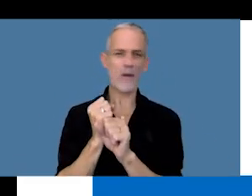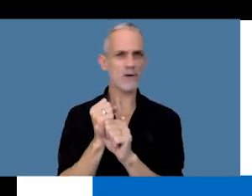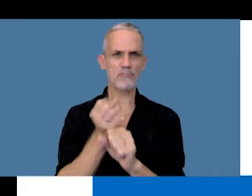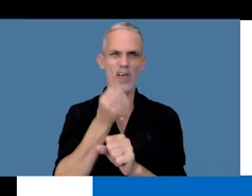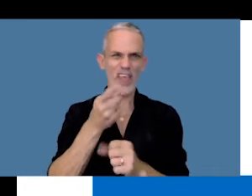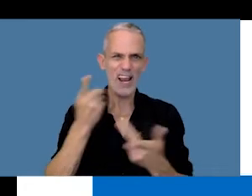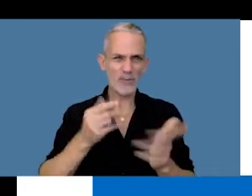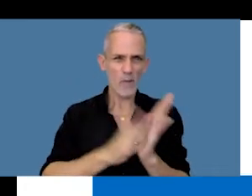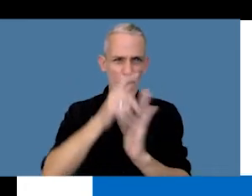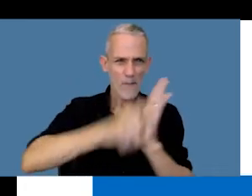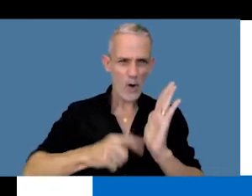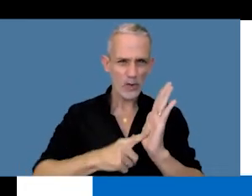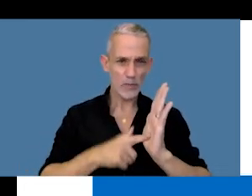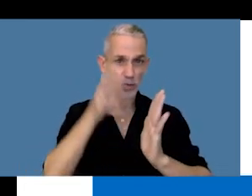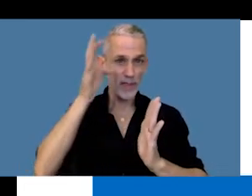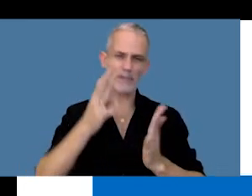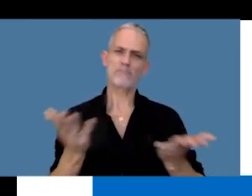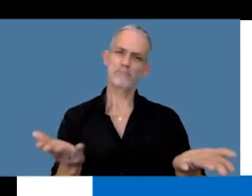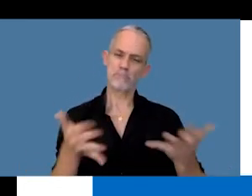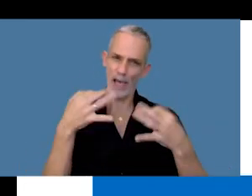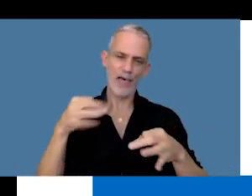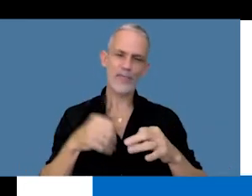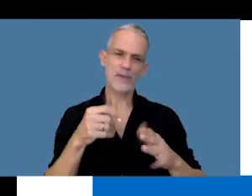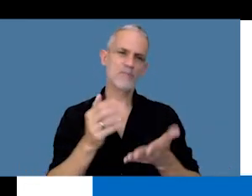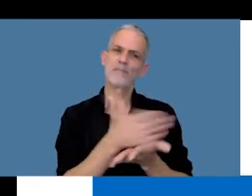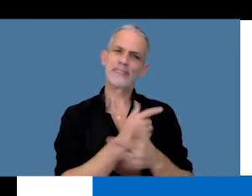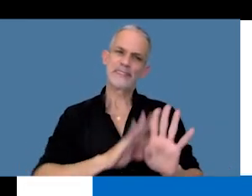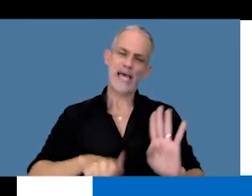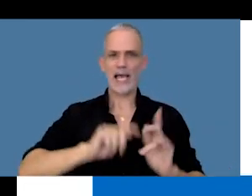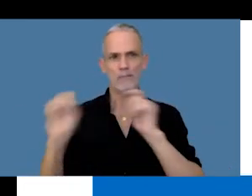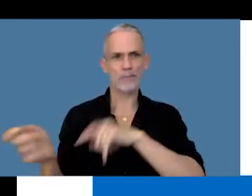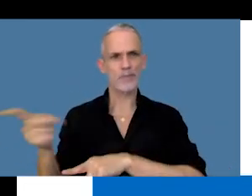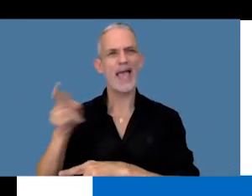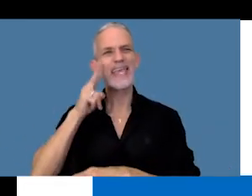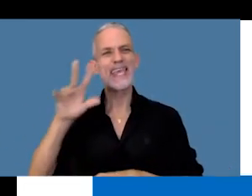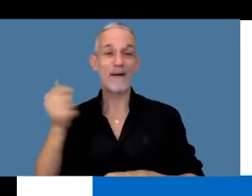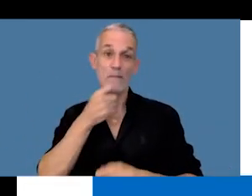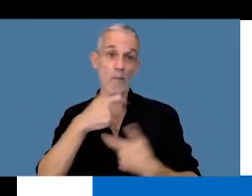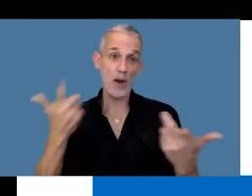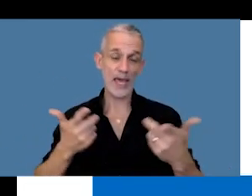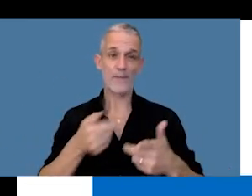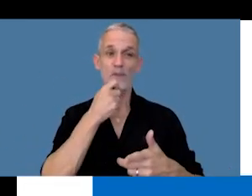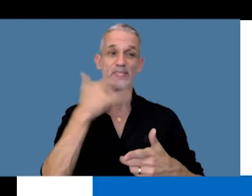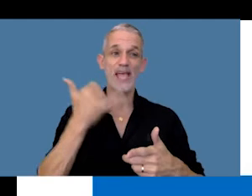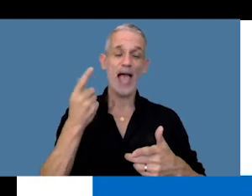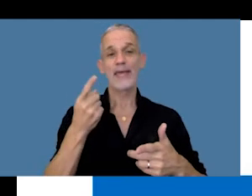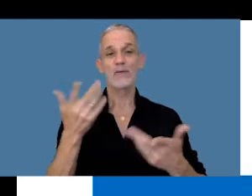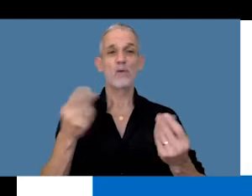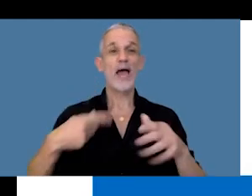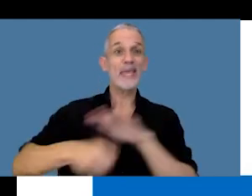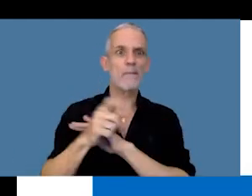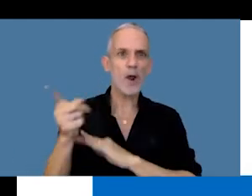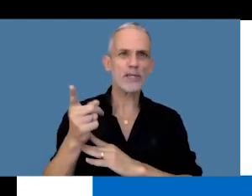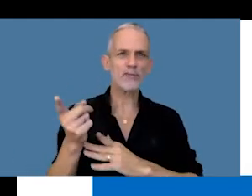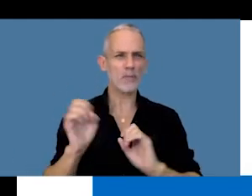para el régimen simplificado, también ameritaría una exclusión. El caso de que se hayan realizado importaciones no